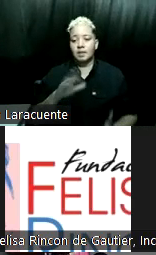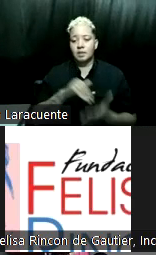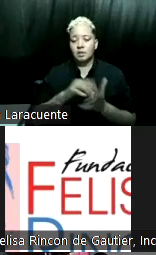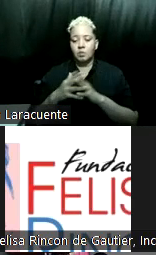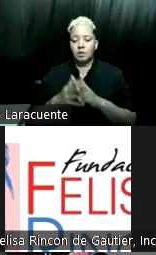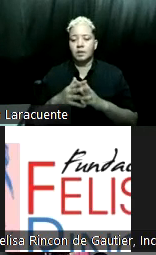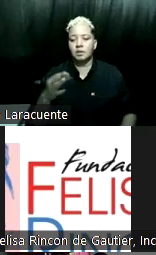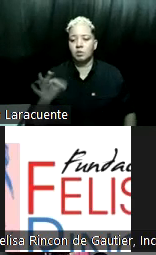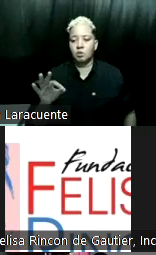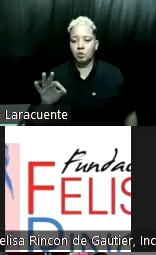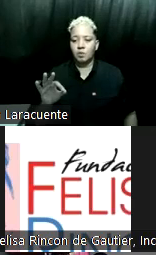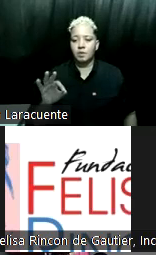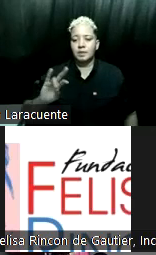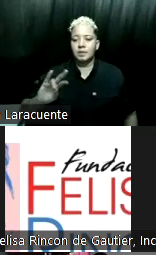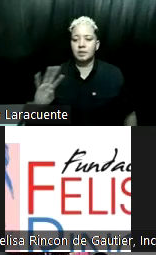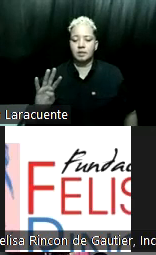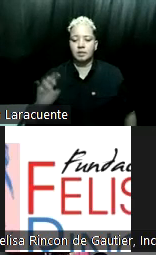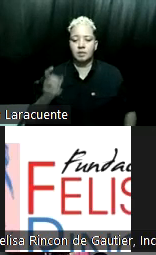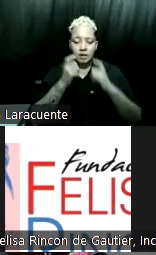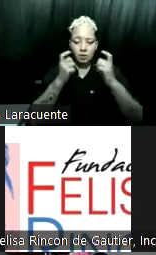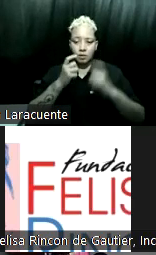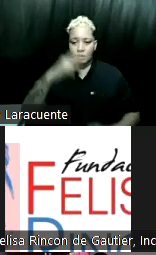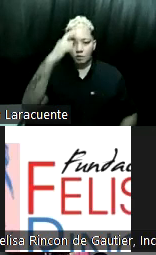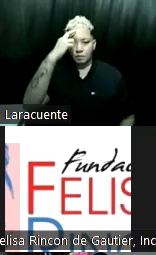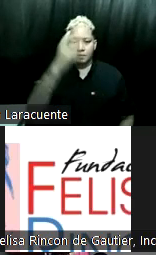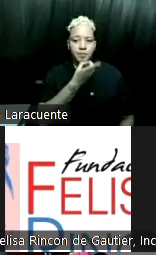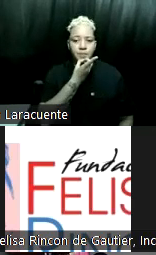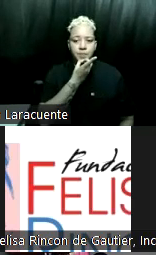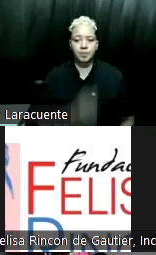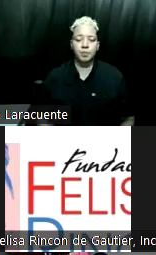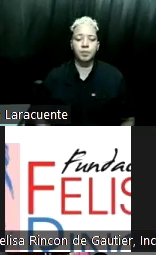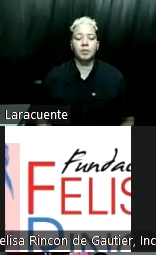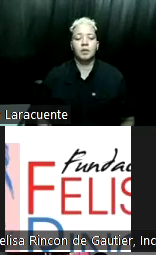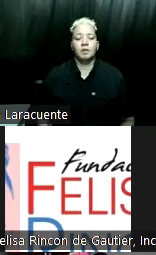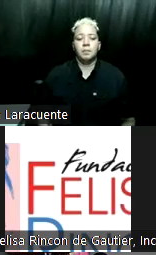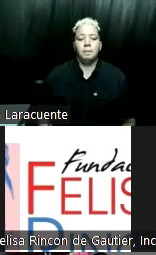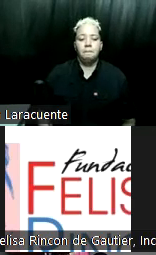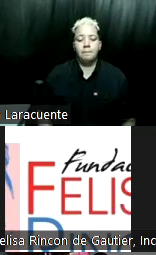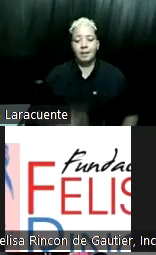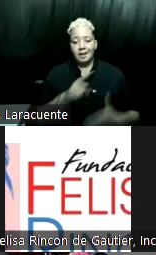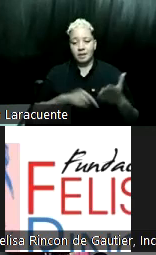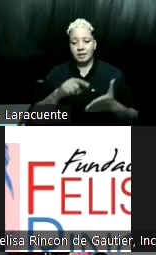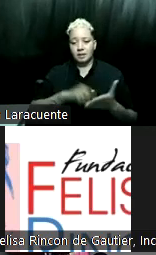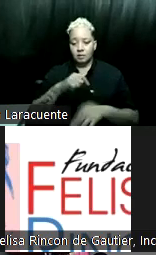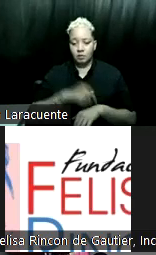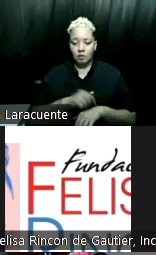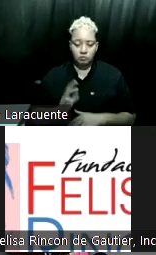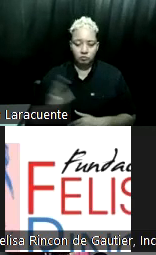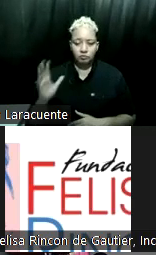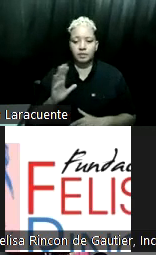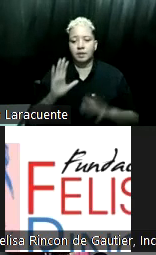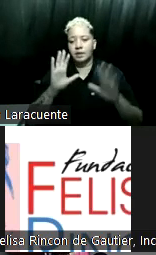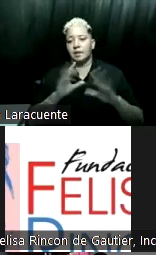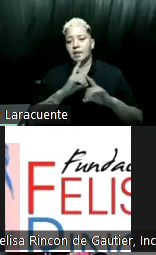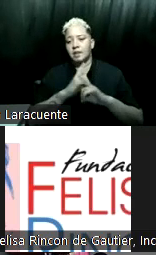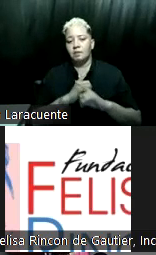1974 celebrados en Santo Domingo. La crítica del momento aludía a su excelente defensa